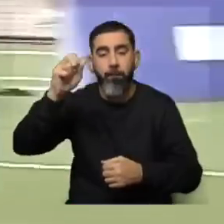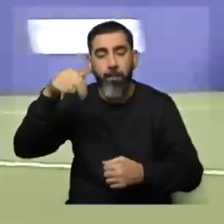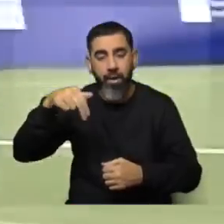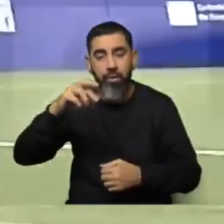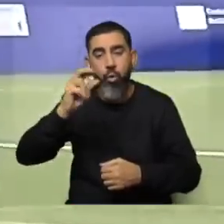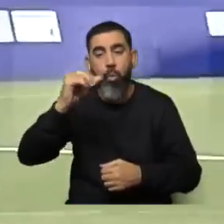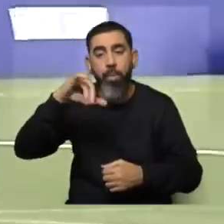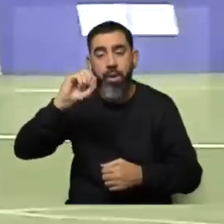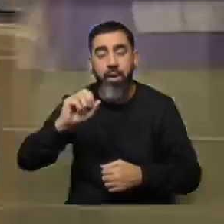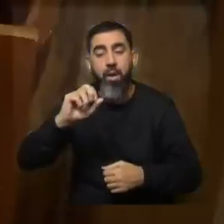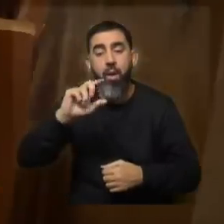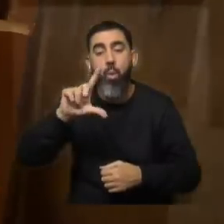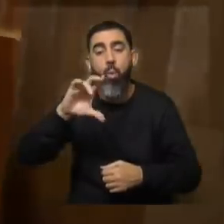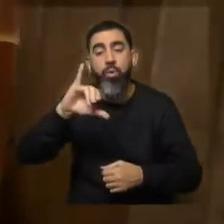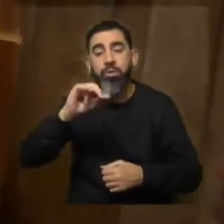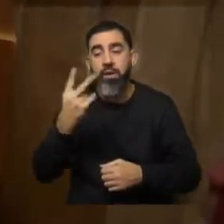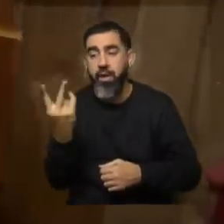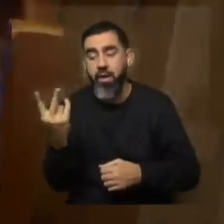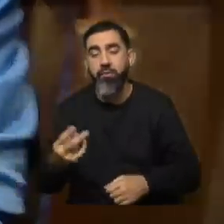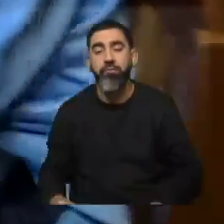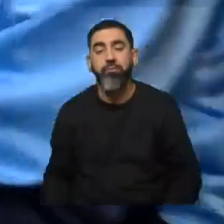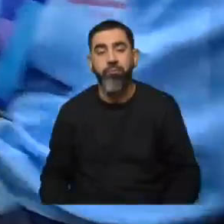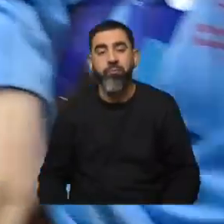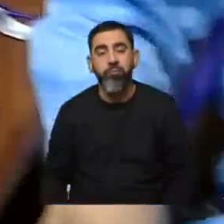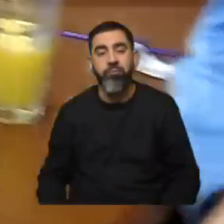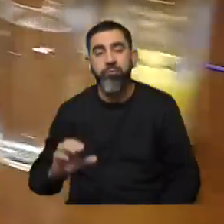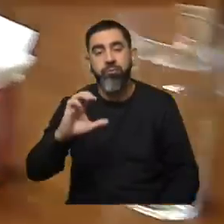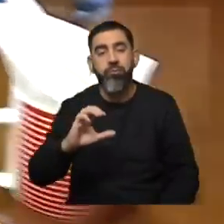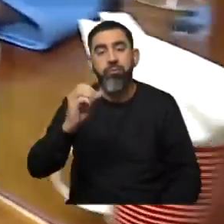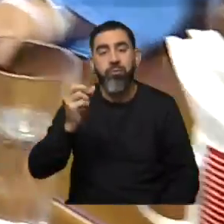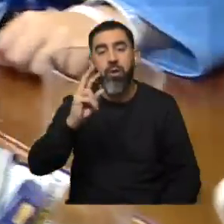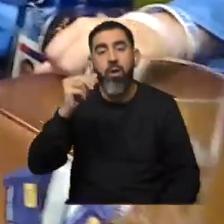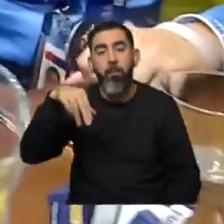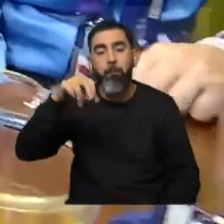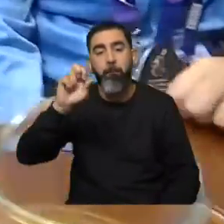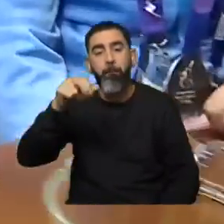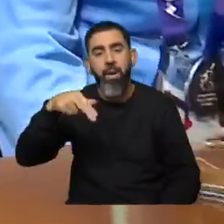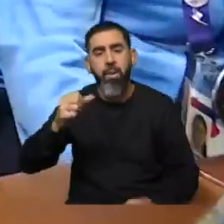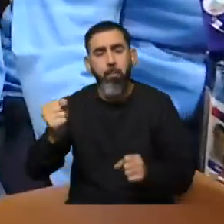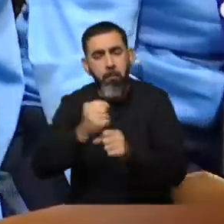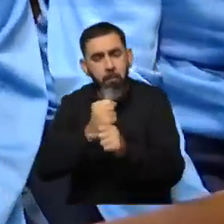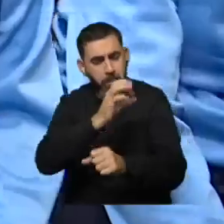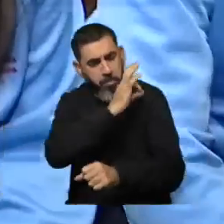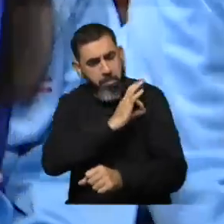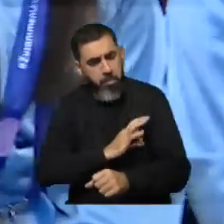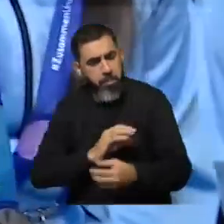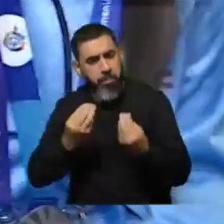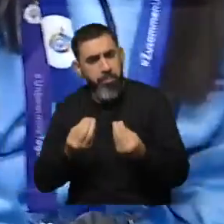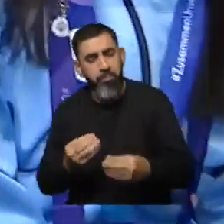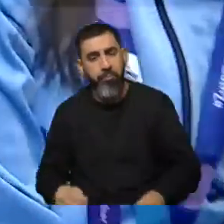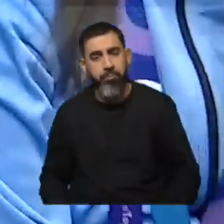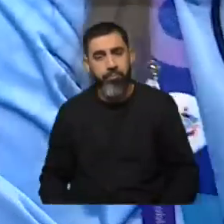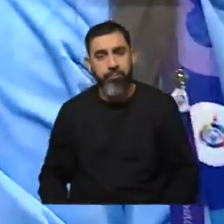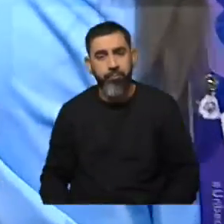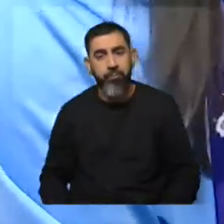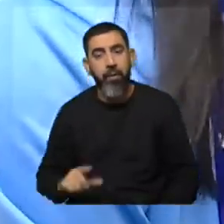y Y cómo Carmen está llena de pins Cómo es esto todo todas esas chapas que tenés y